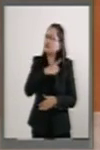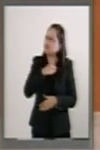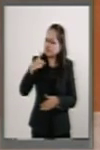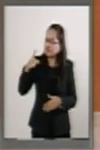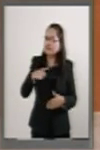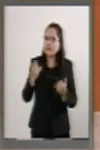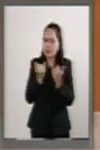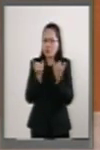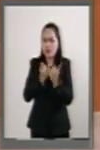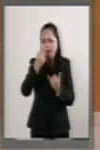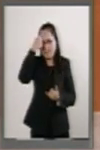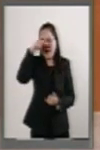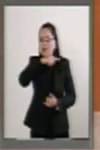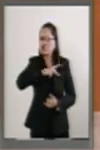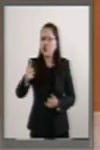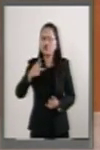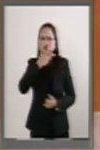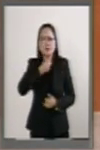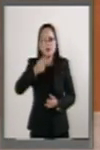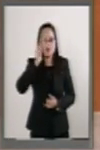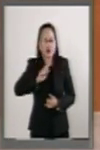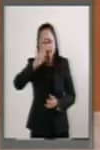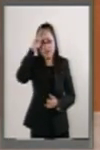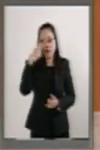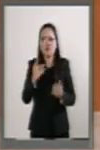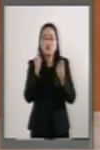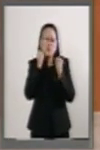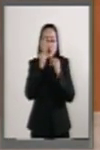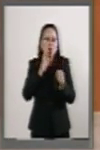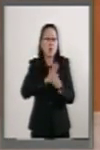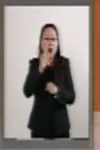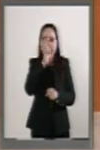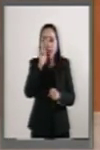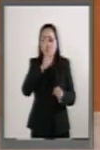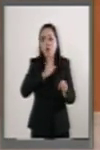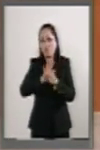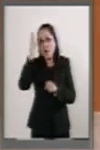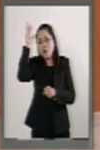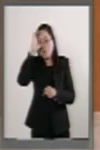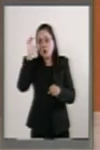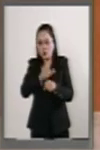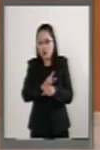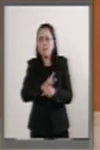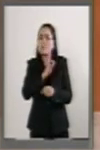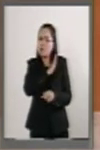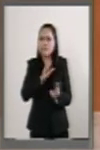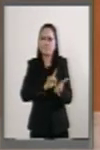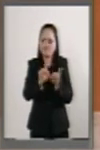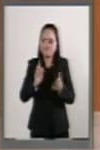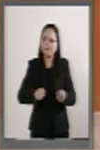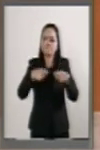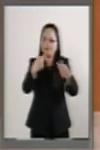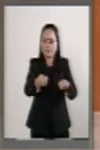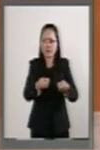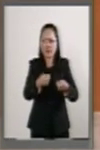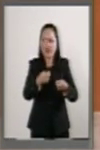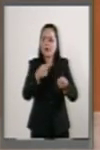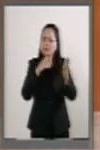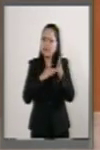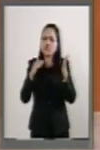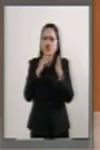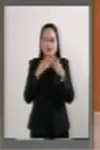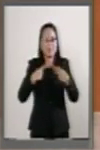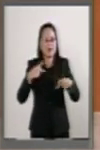todos los mexicanos, sin importar su lengua o su cultura, y reconociendo que hay millones de donis en el